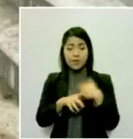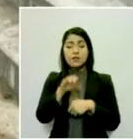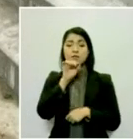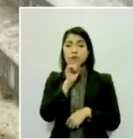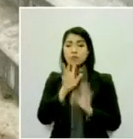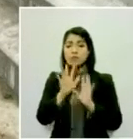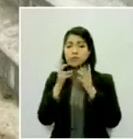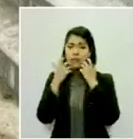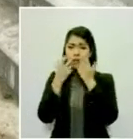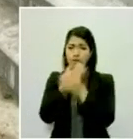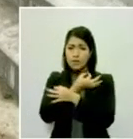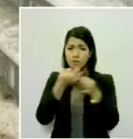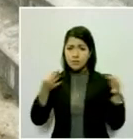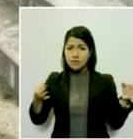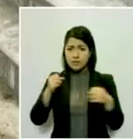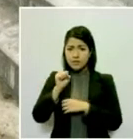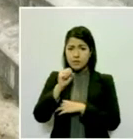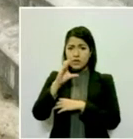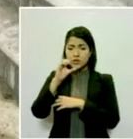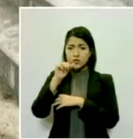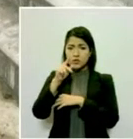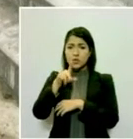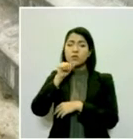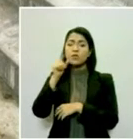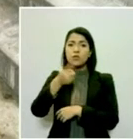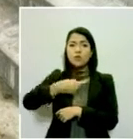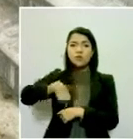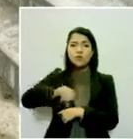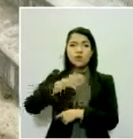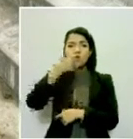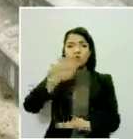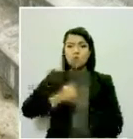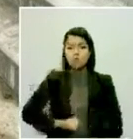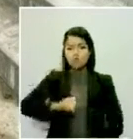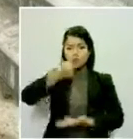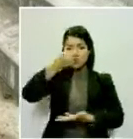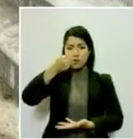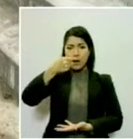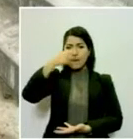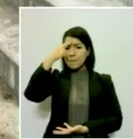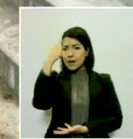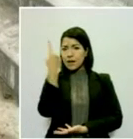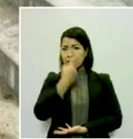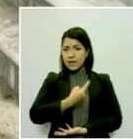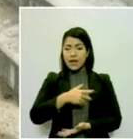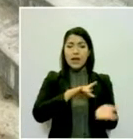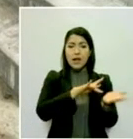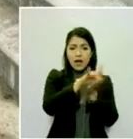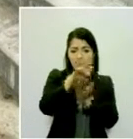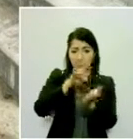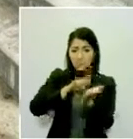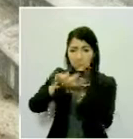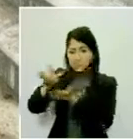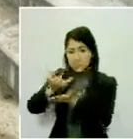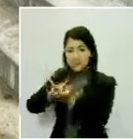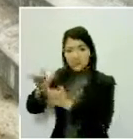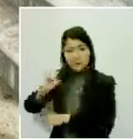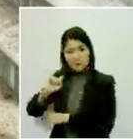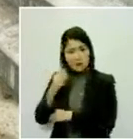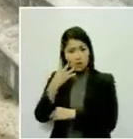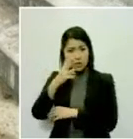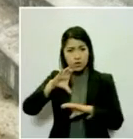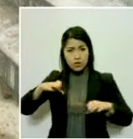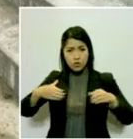Decirles que por parte de SCOP se hizo una bolsa económica para apoyar de manera directa a las